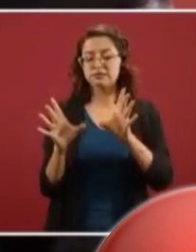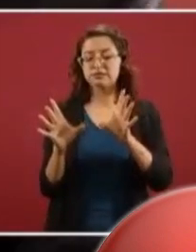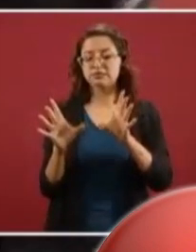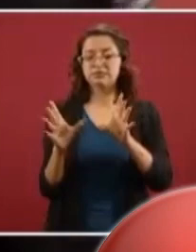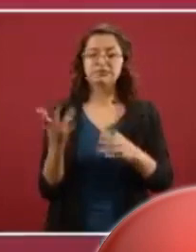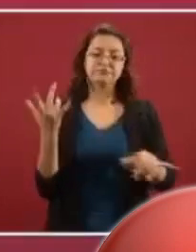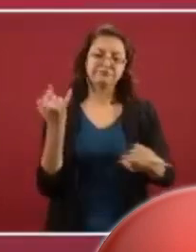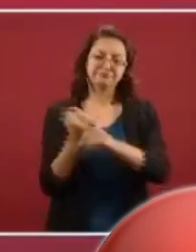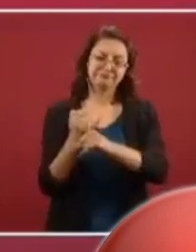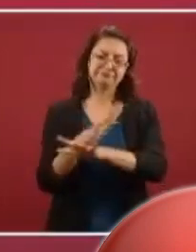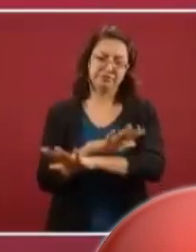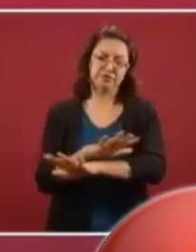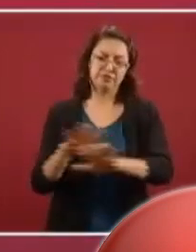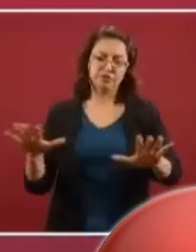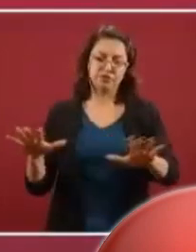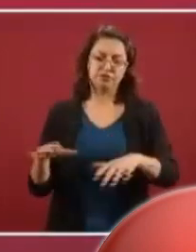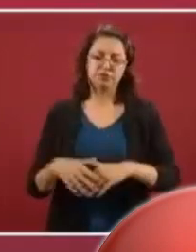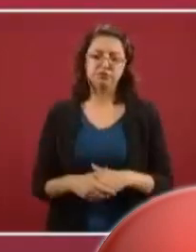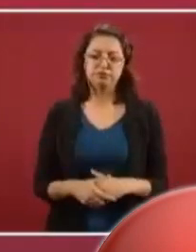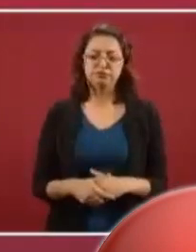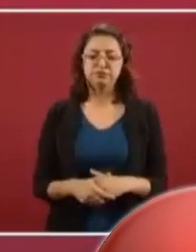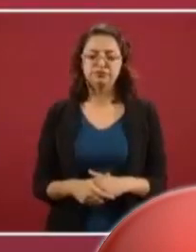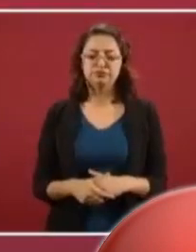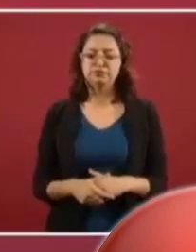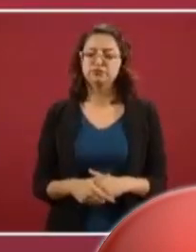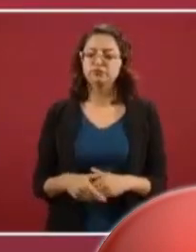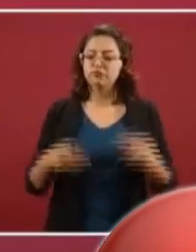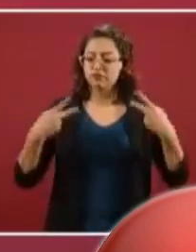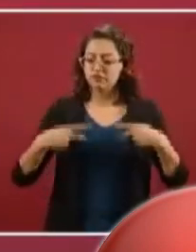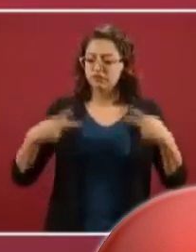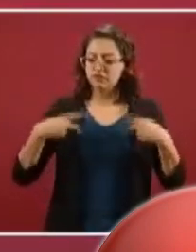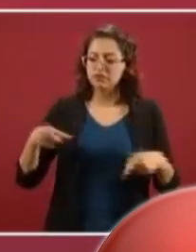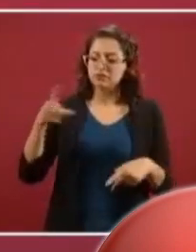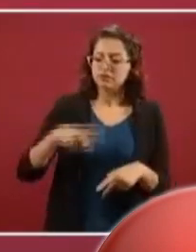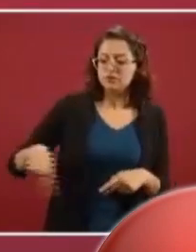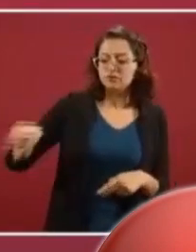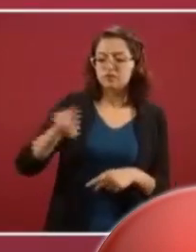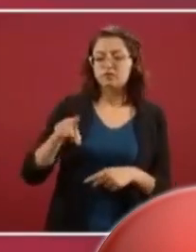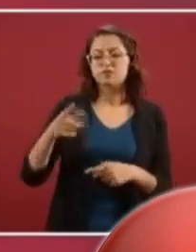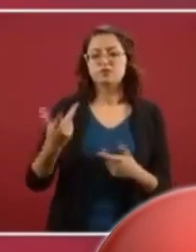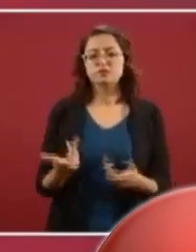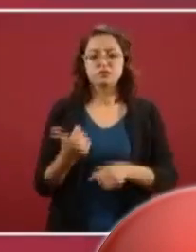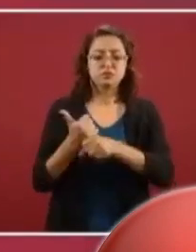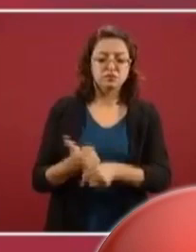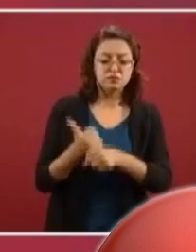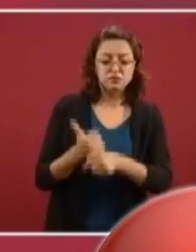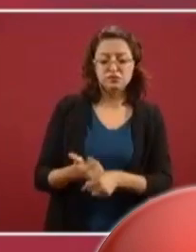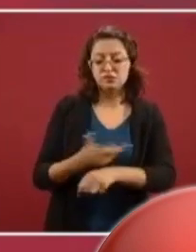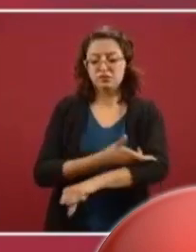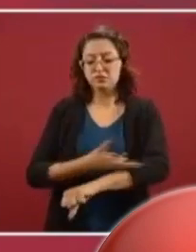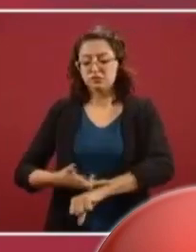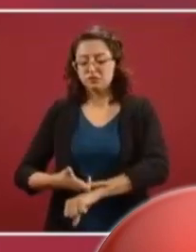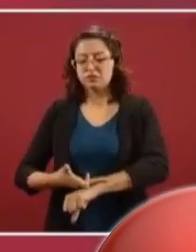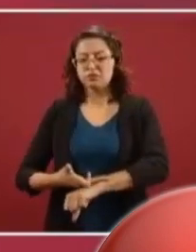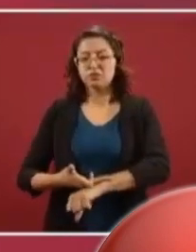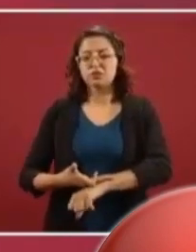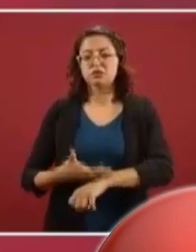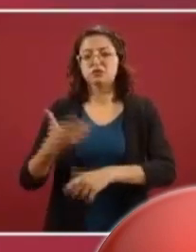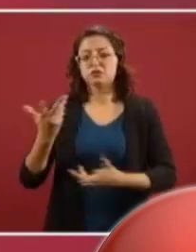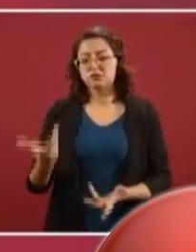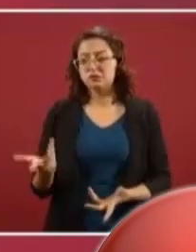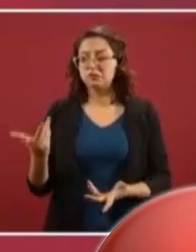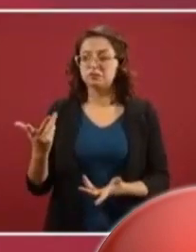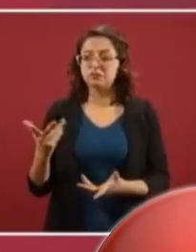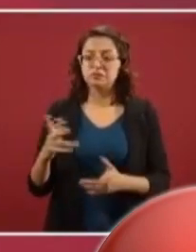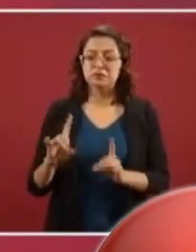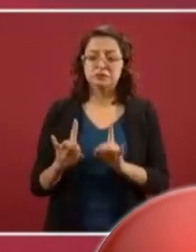informar a los afectados en las víctimas familiares de los niños